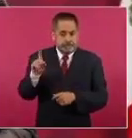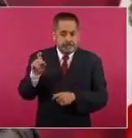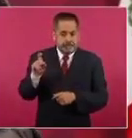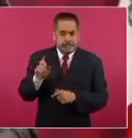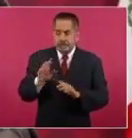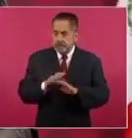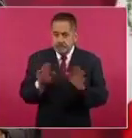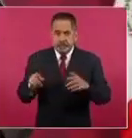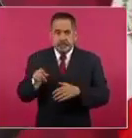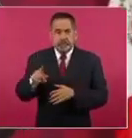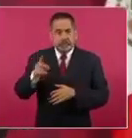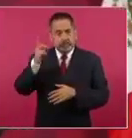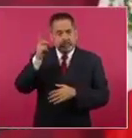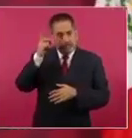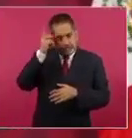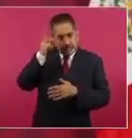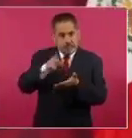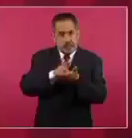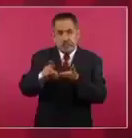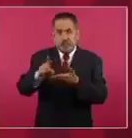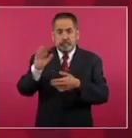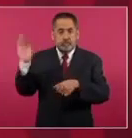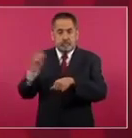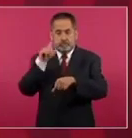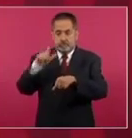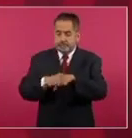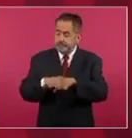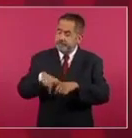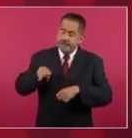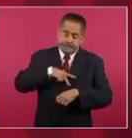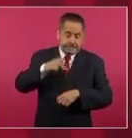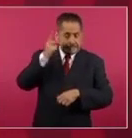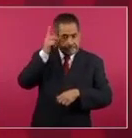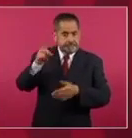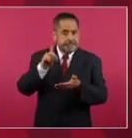Ahí sí, el derecho del agua es federal.